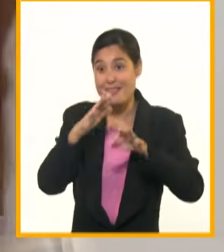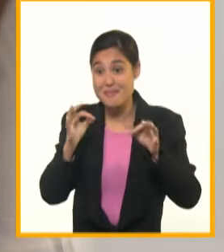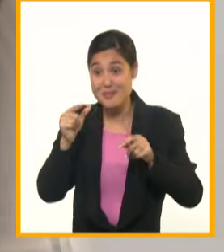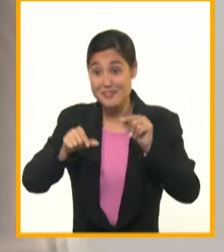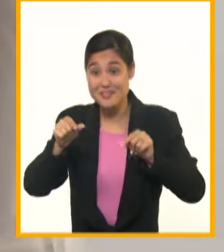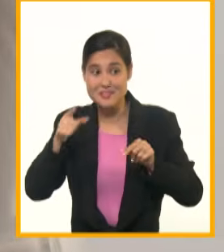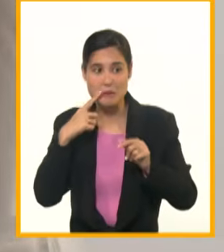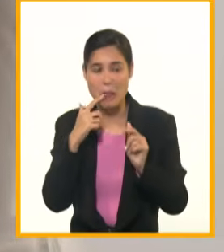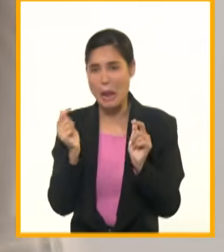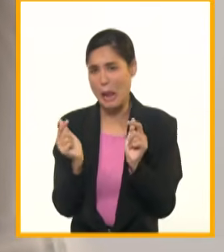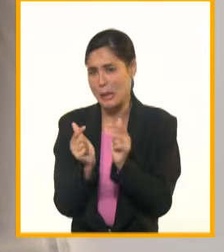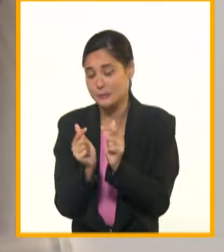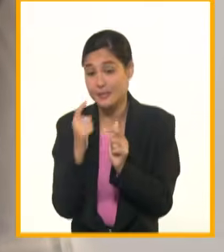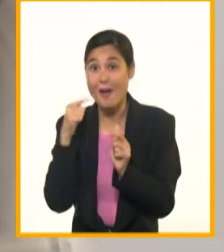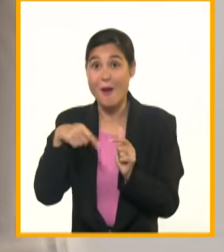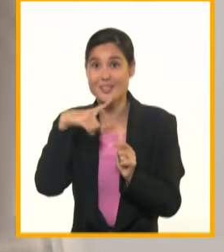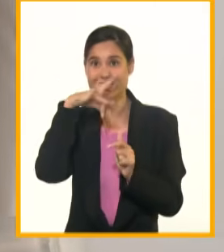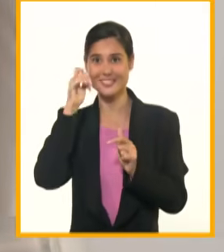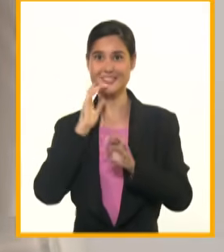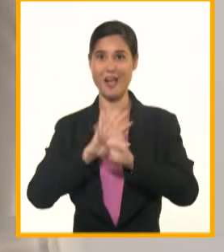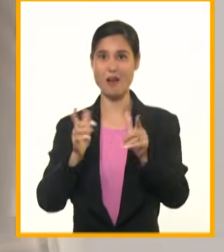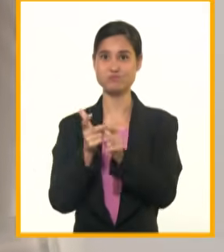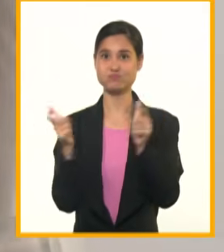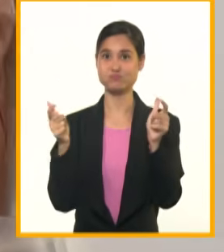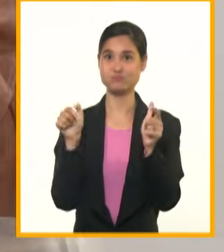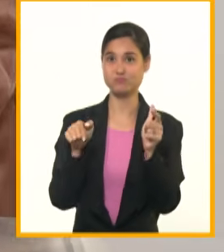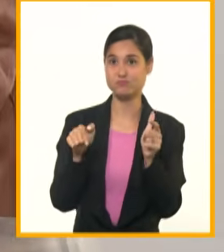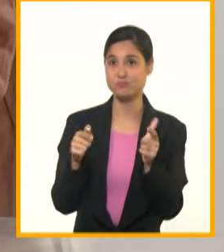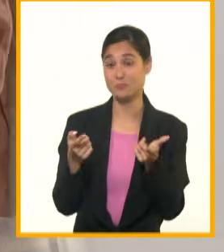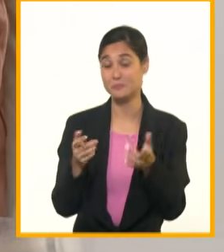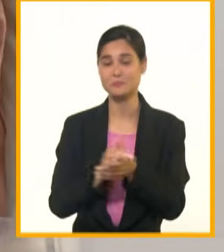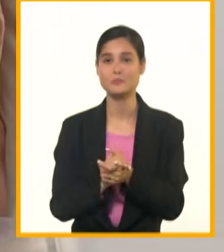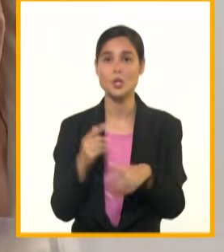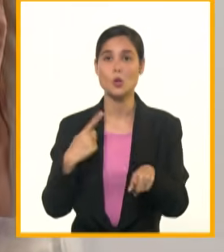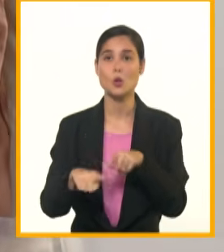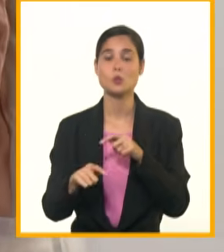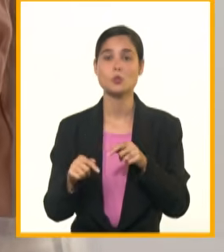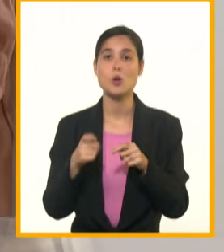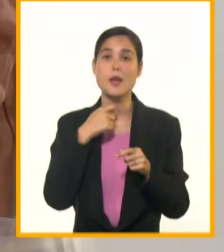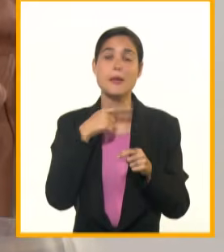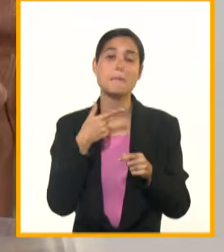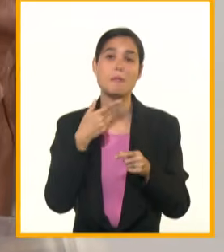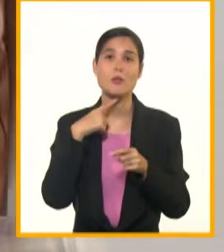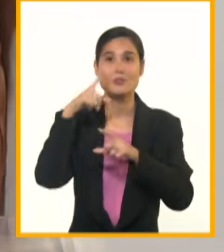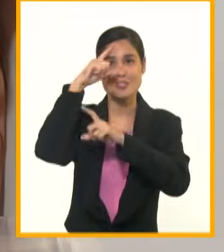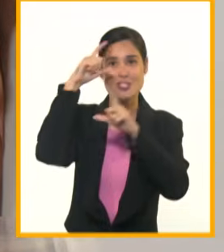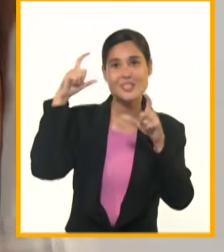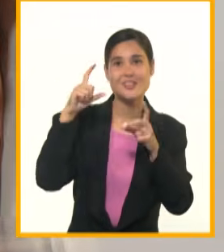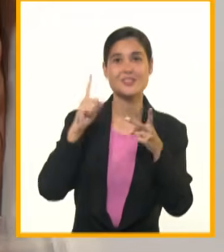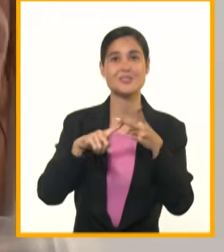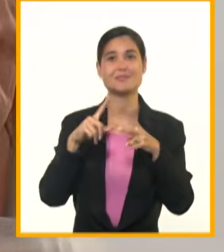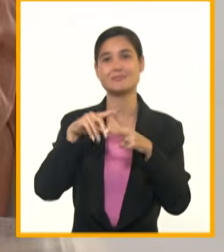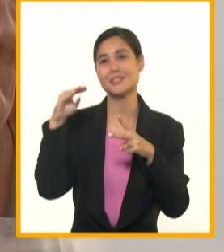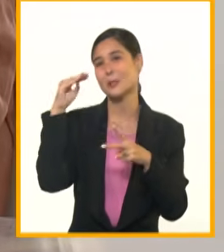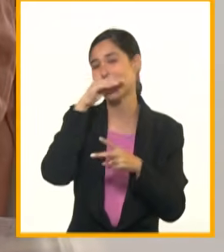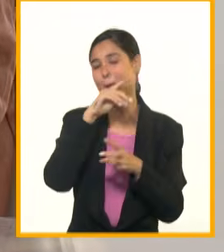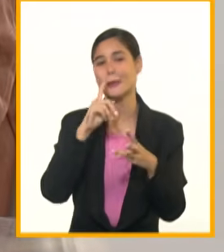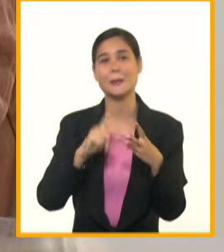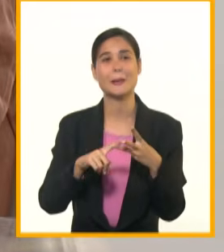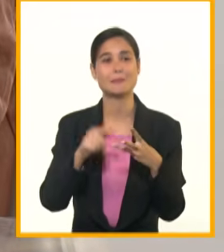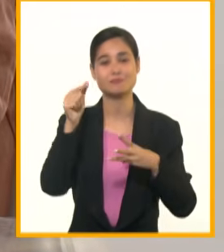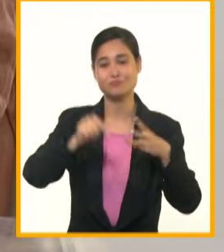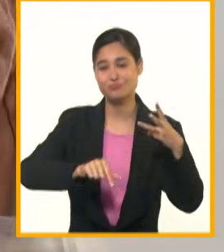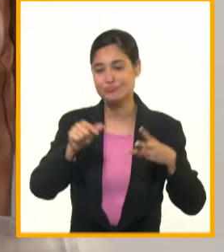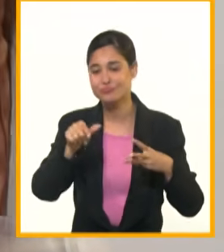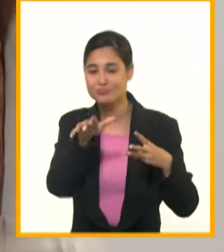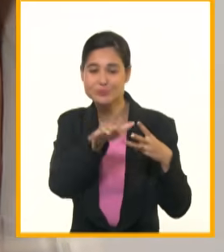provincia, en el desarrollo científico, técnico, humano de la provincia. Y lo otro es el vínculo de nuestro sistema